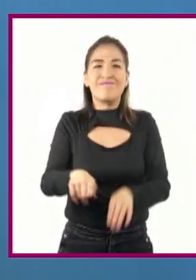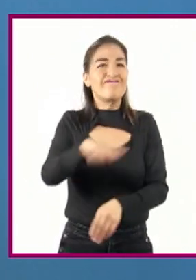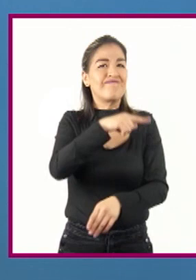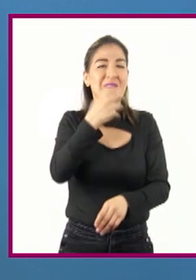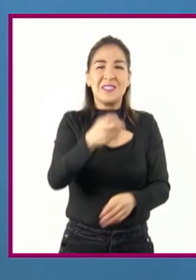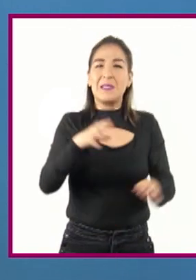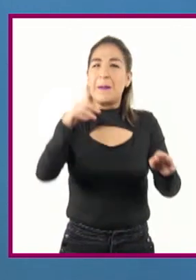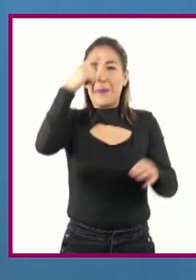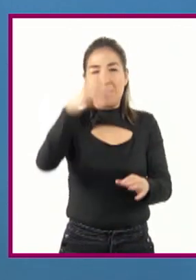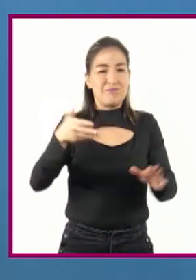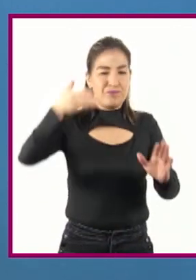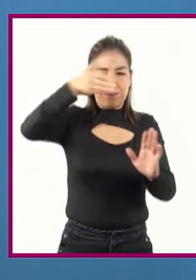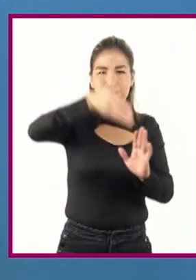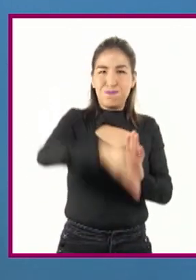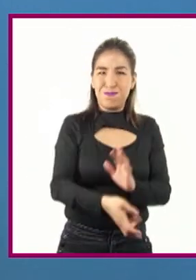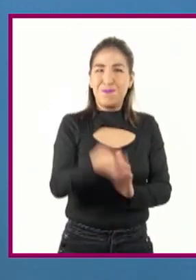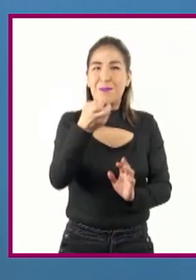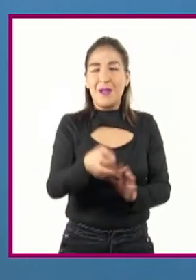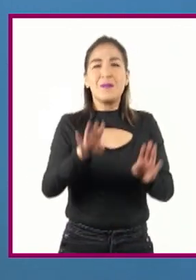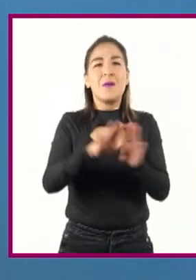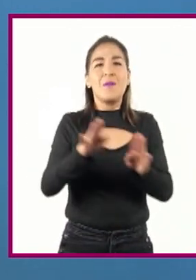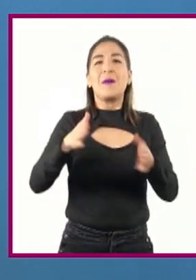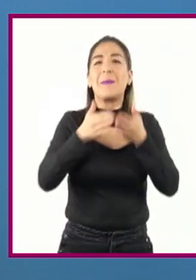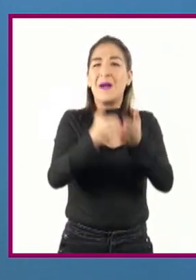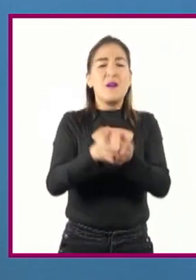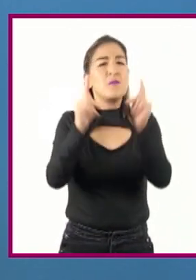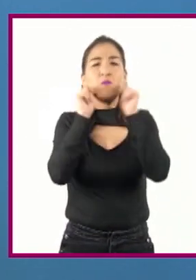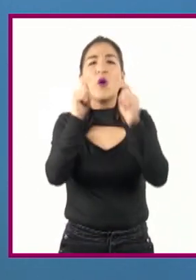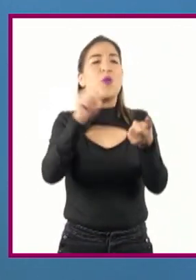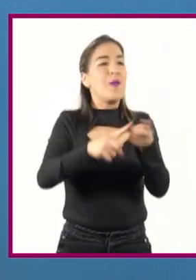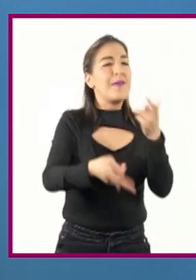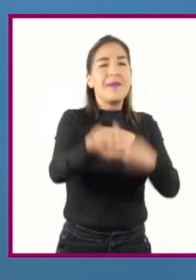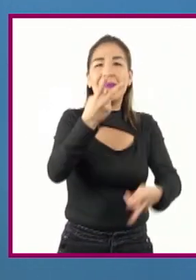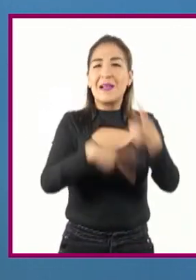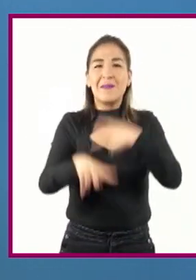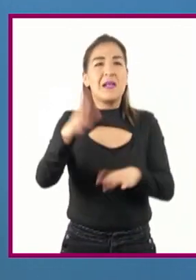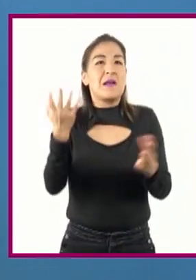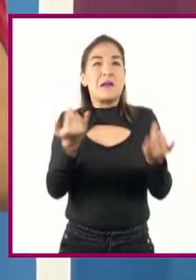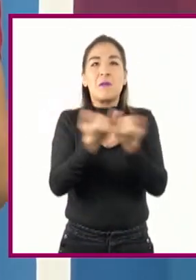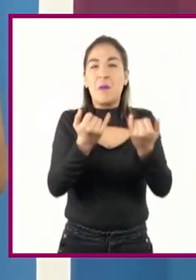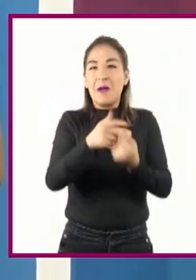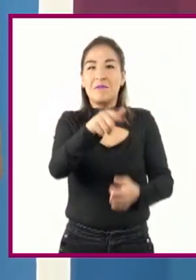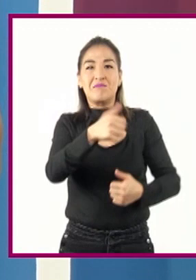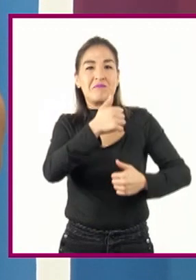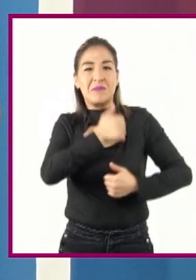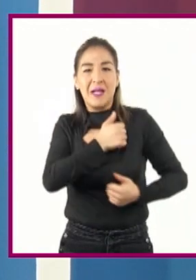Unido, sin importar la nacionalidad o que fuera un barco civil.